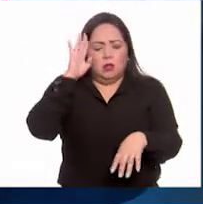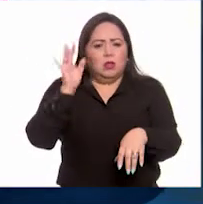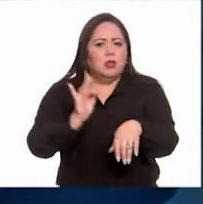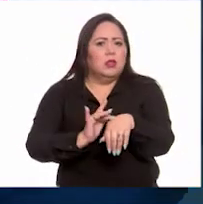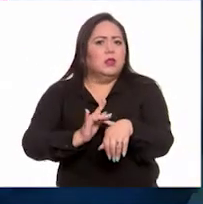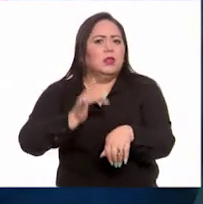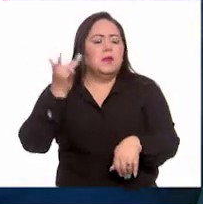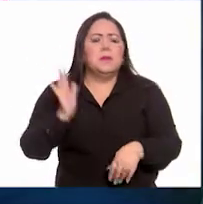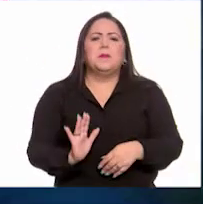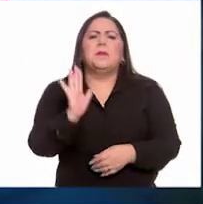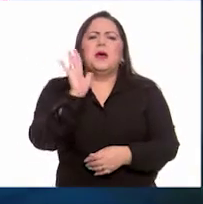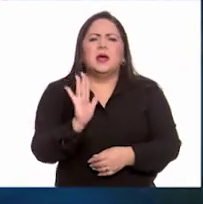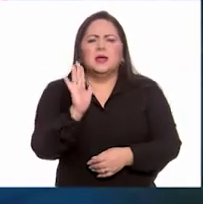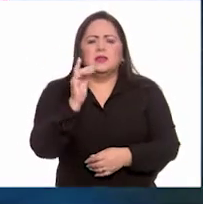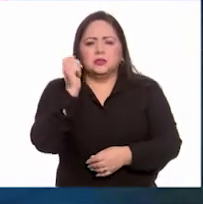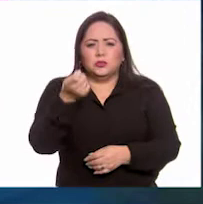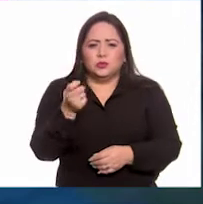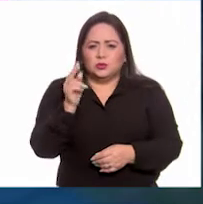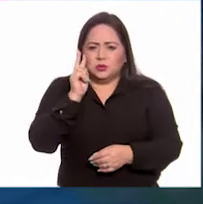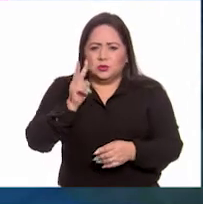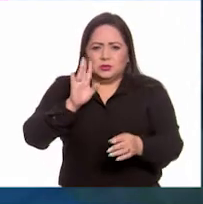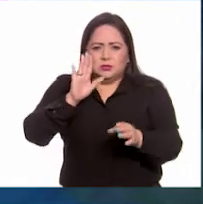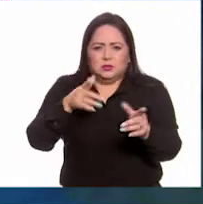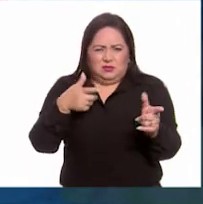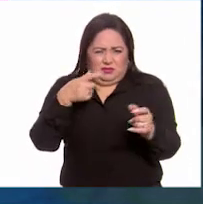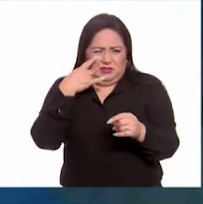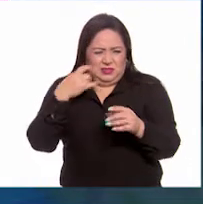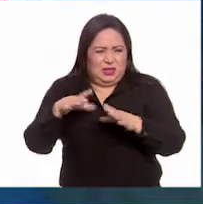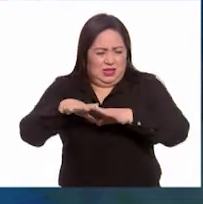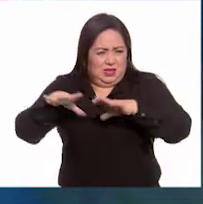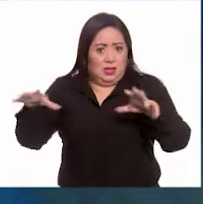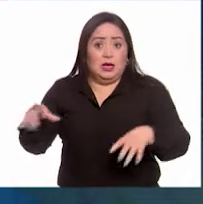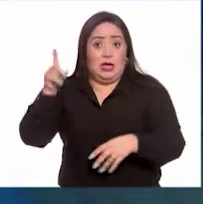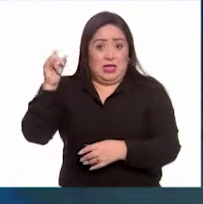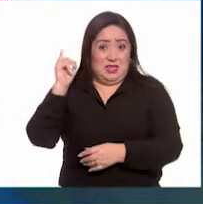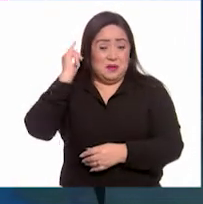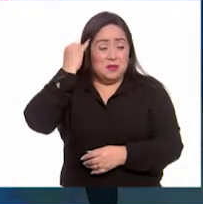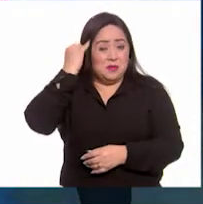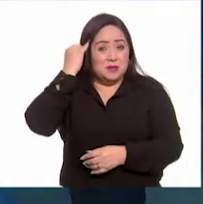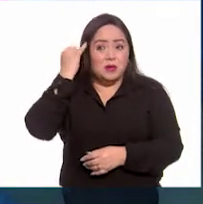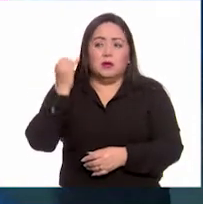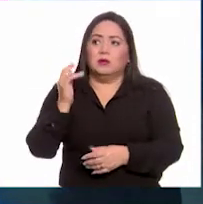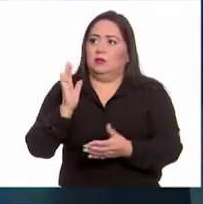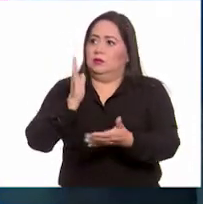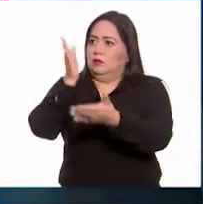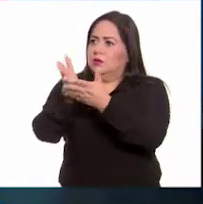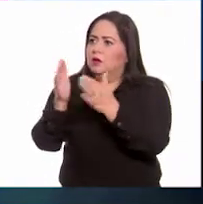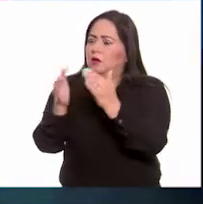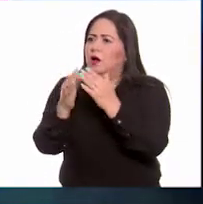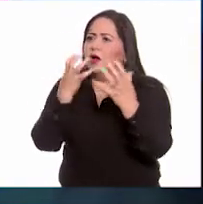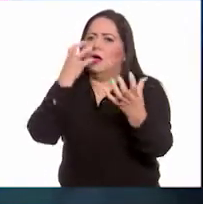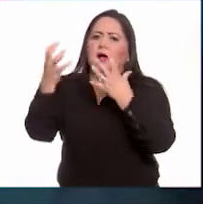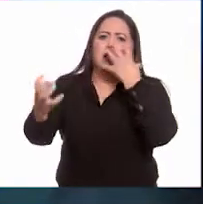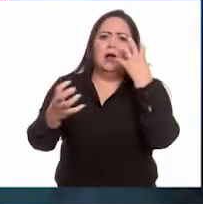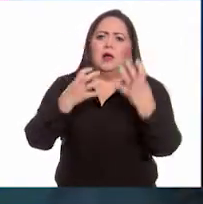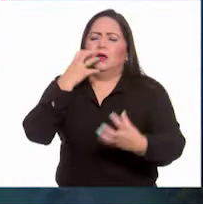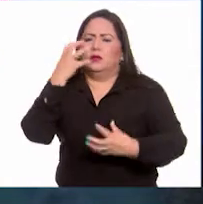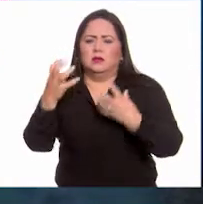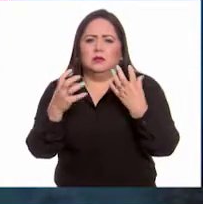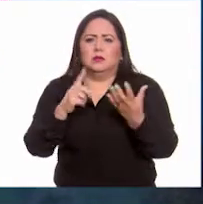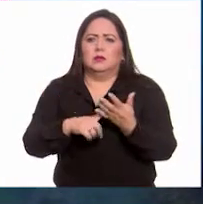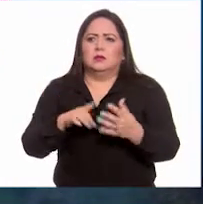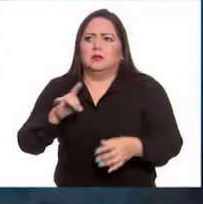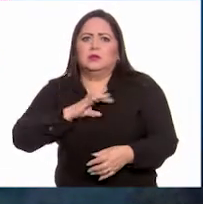relampagueante parecido a un pequeño rifle. El campesino llegó a su casa tiritando de frío y